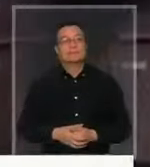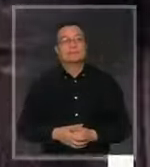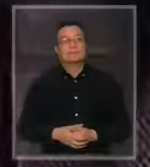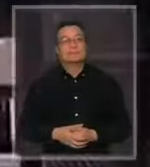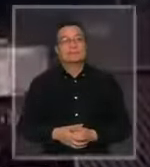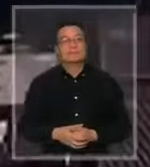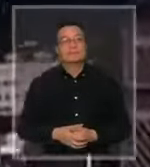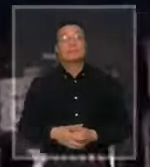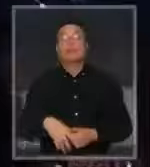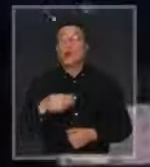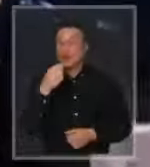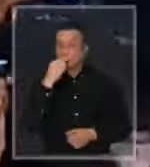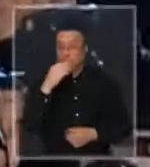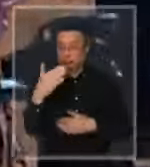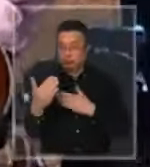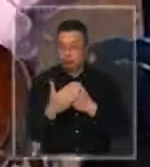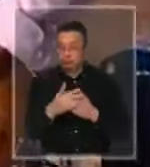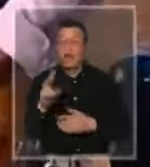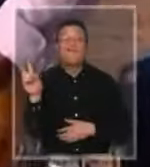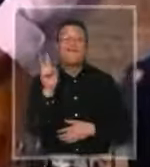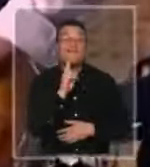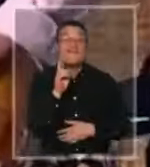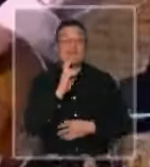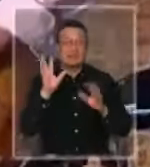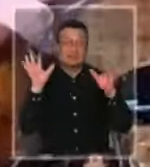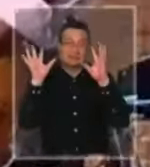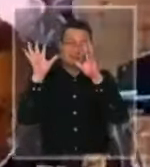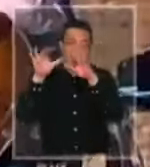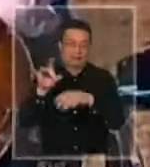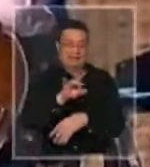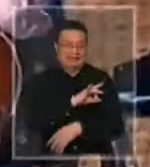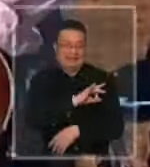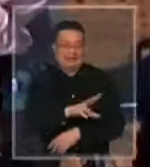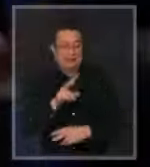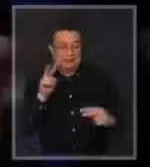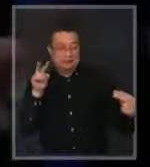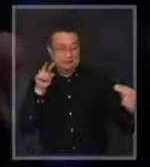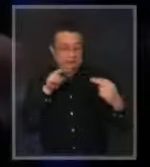Se acerca el momento porque este viernes la gran cita con el público chileno